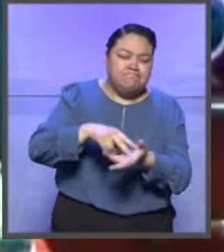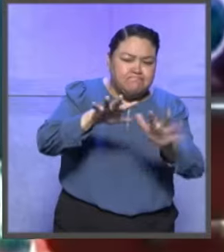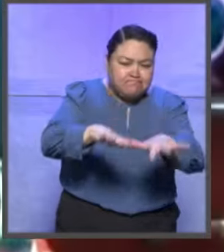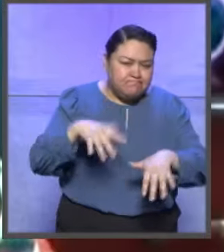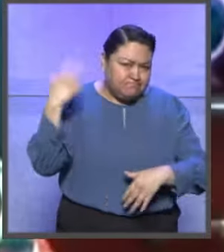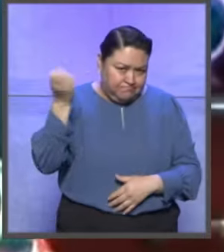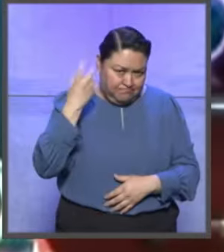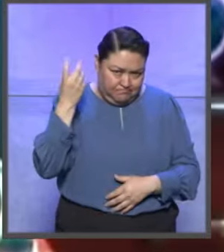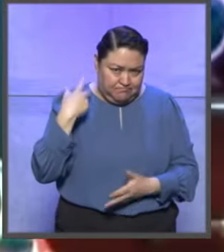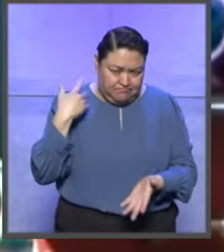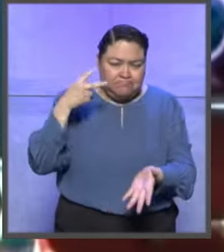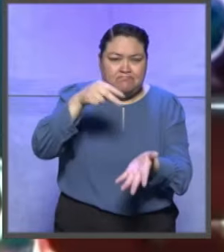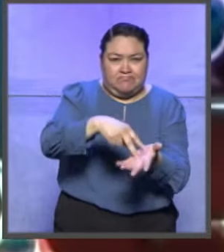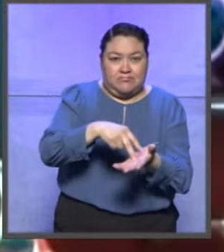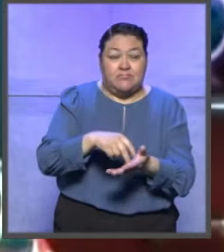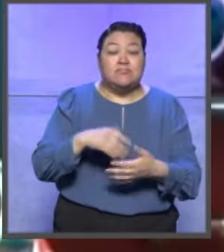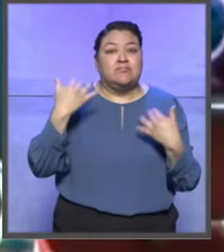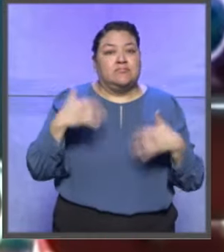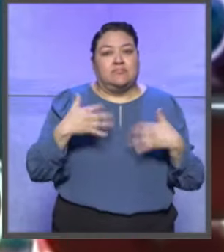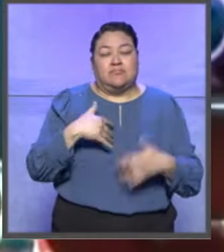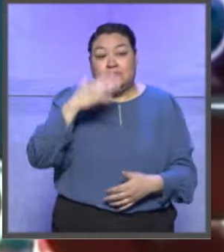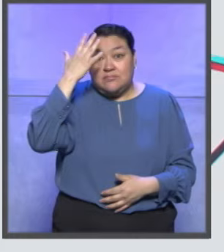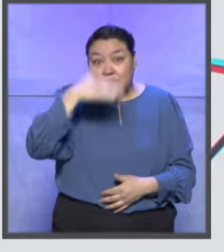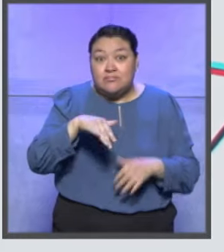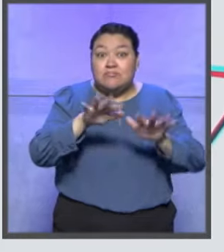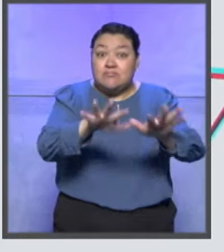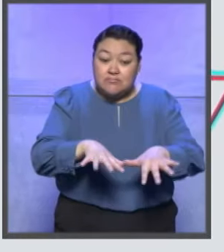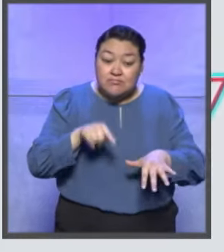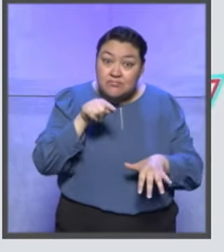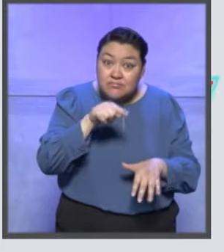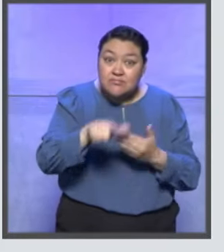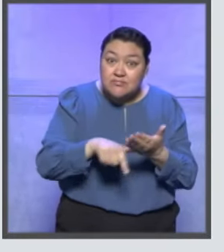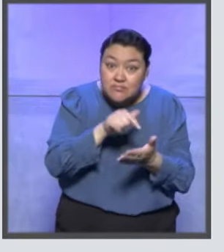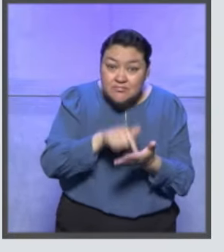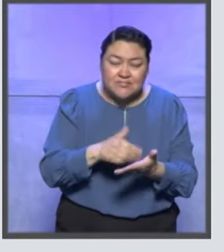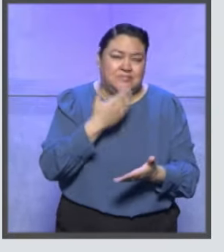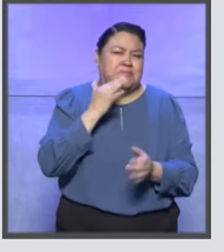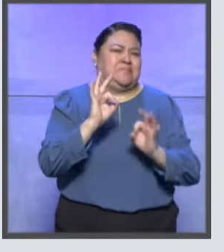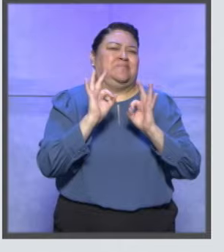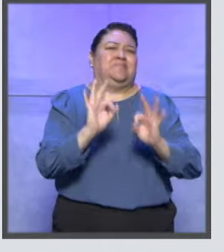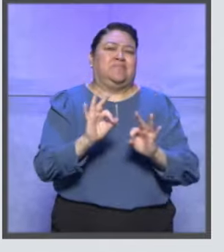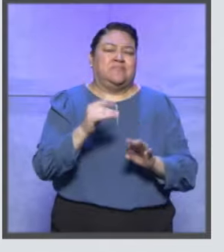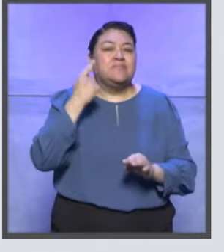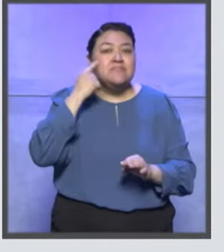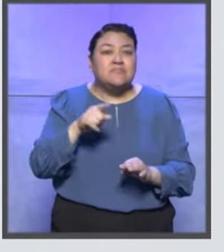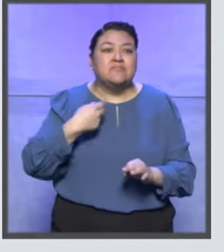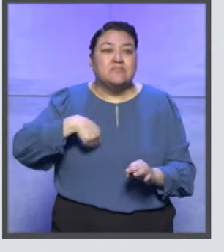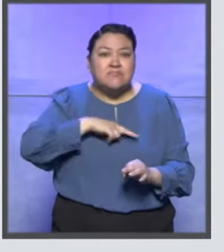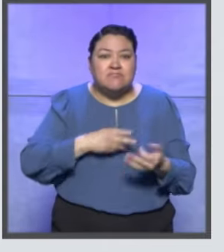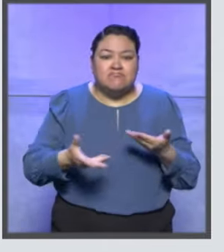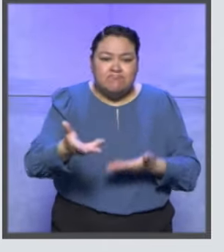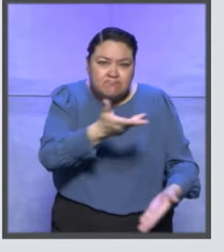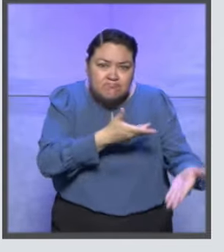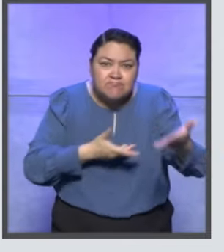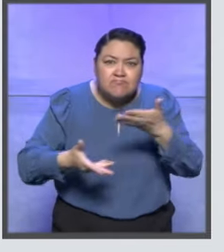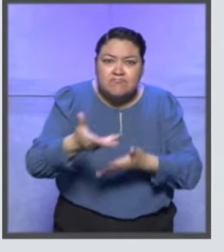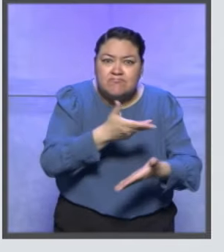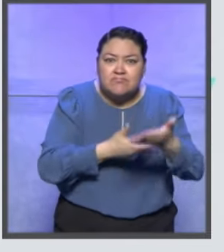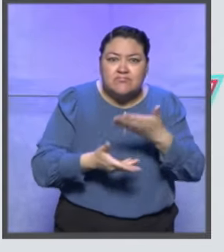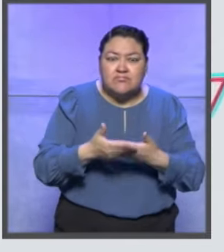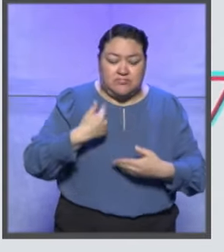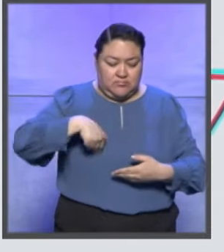Mujeres. Un evento y un espacio propicio para todas